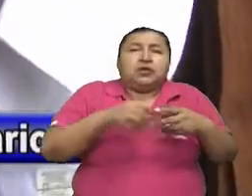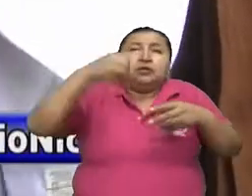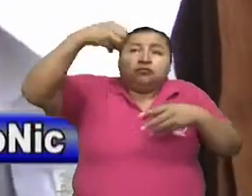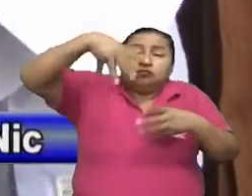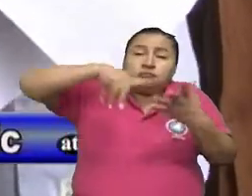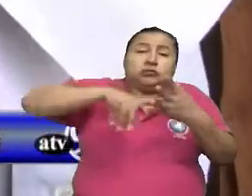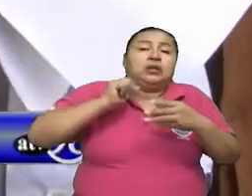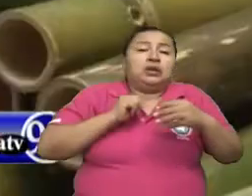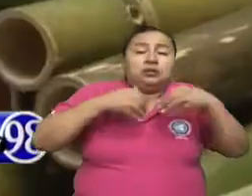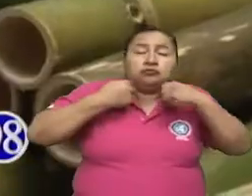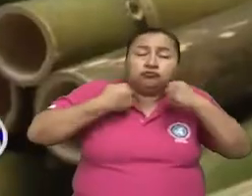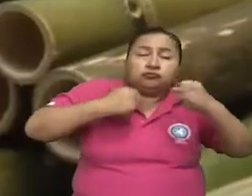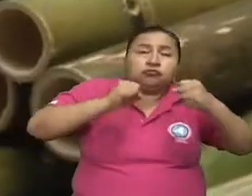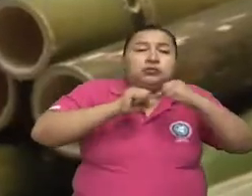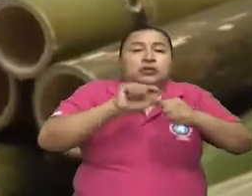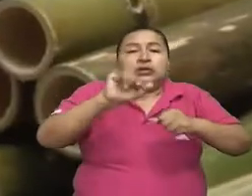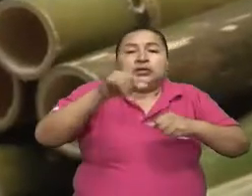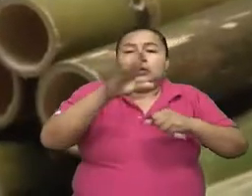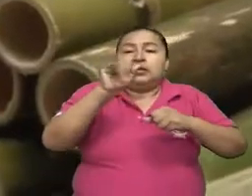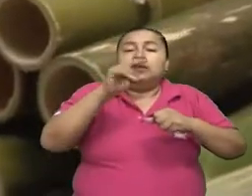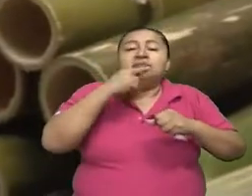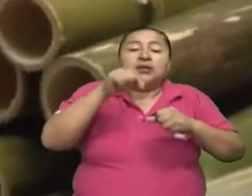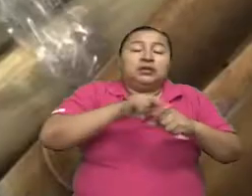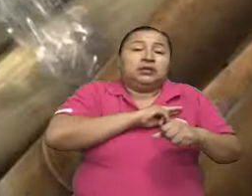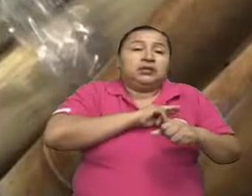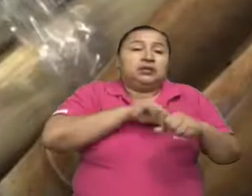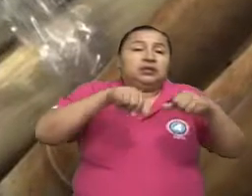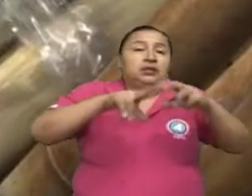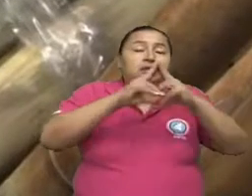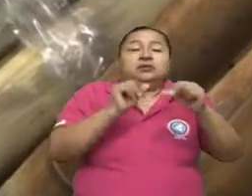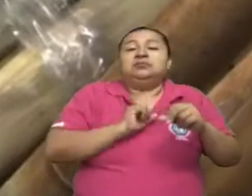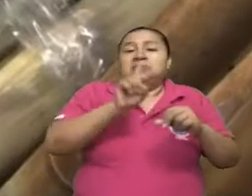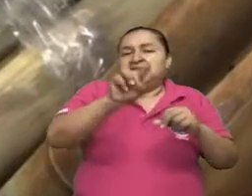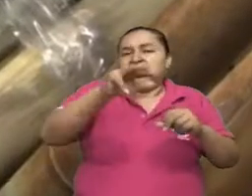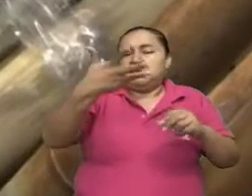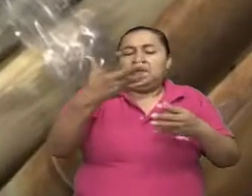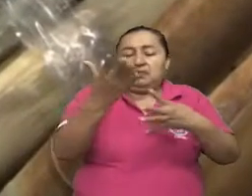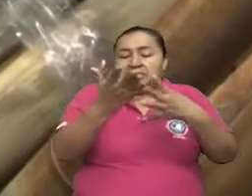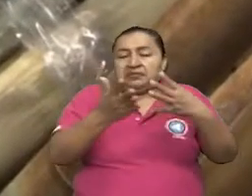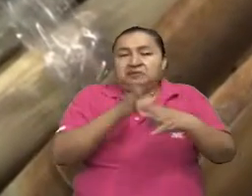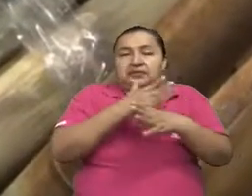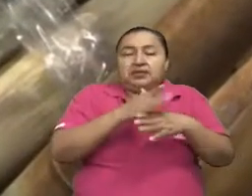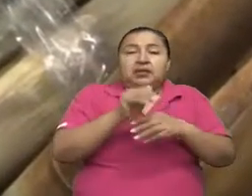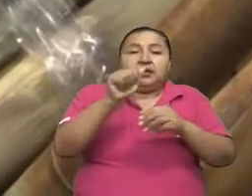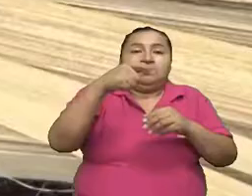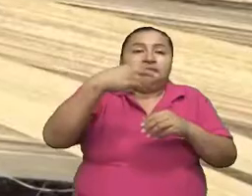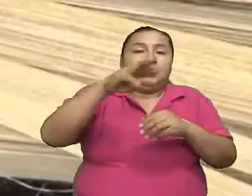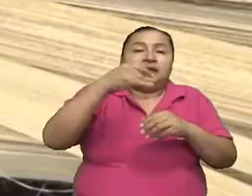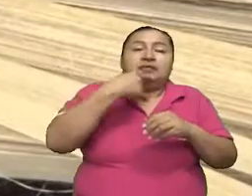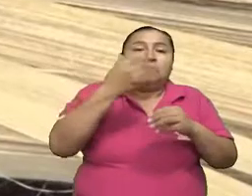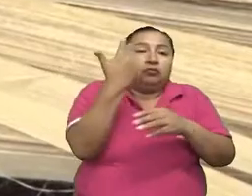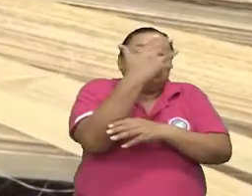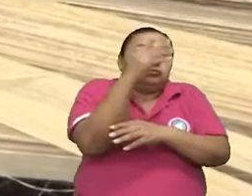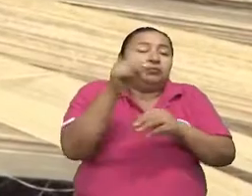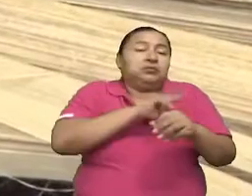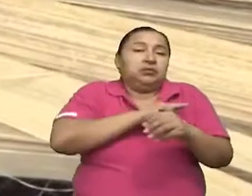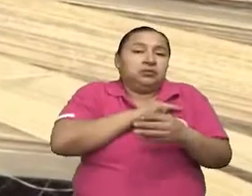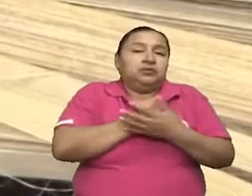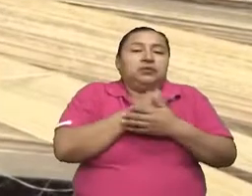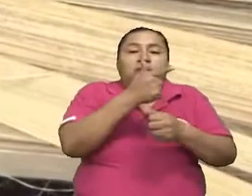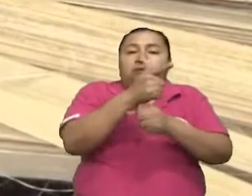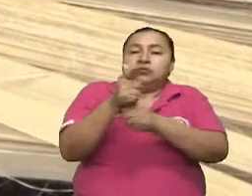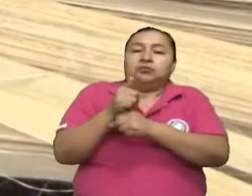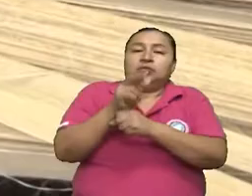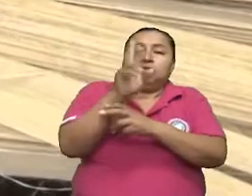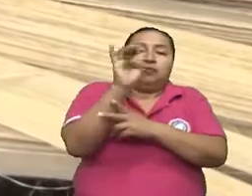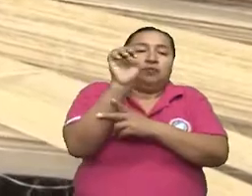bambú. En Nicaragua existen unas 19 especies de esta planta que es amigable con el medio ambiente. Con cámara